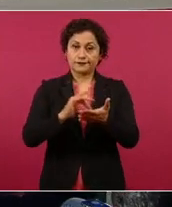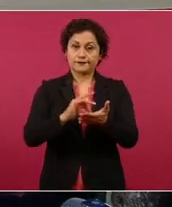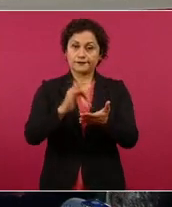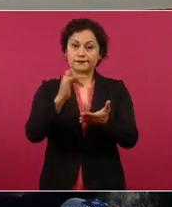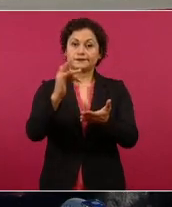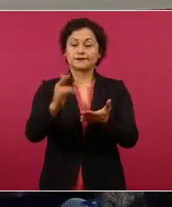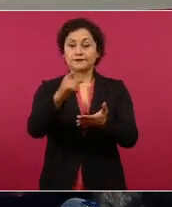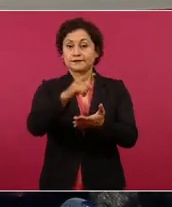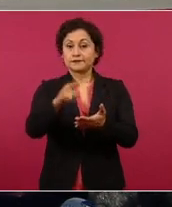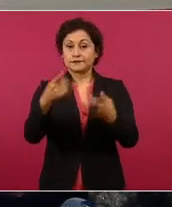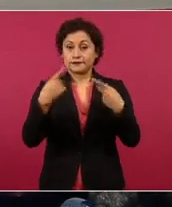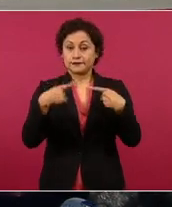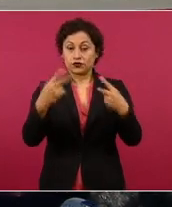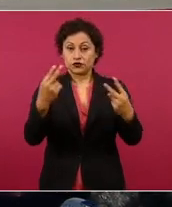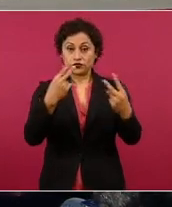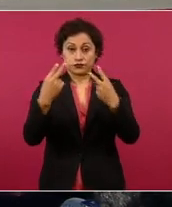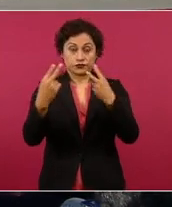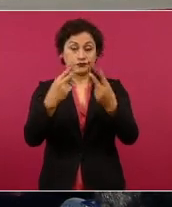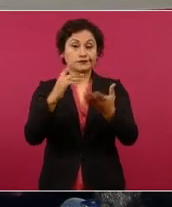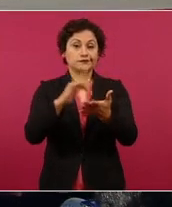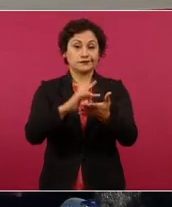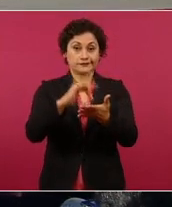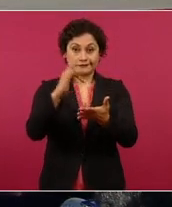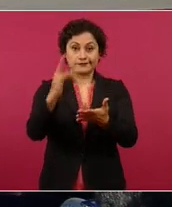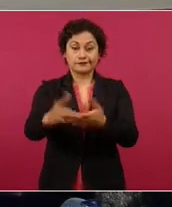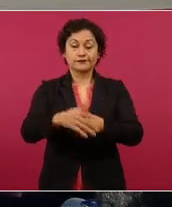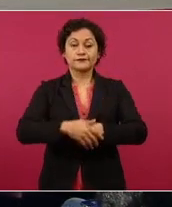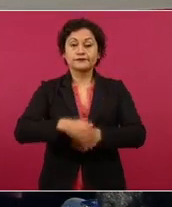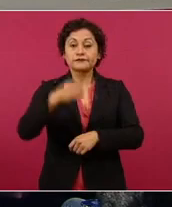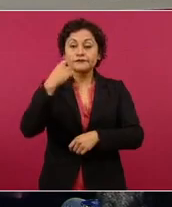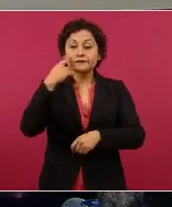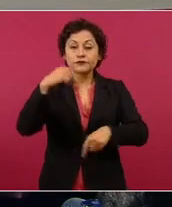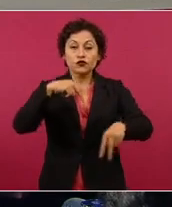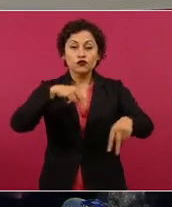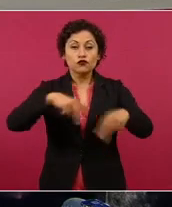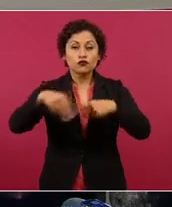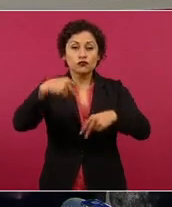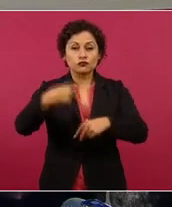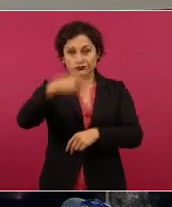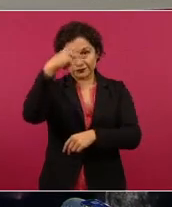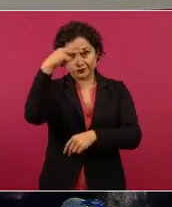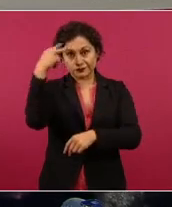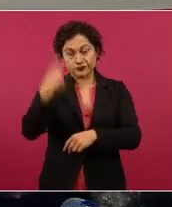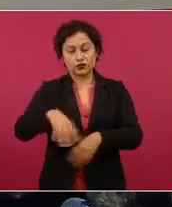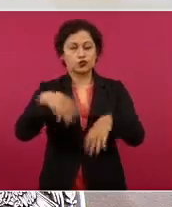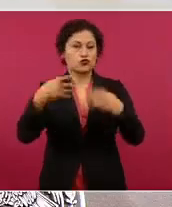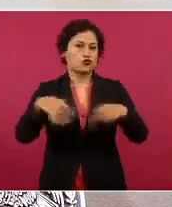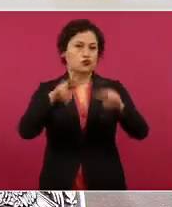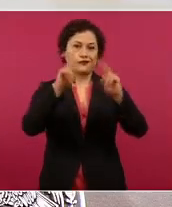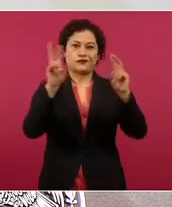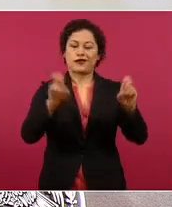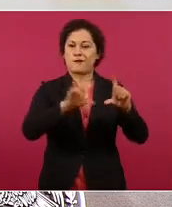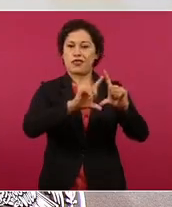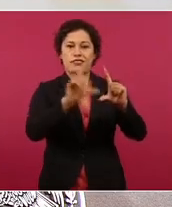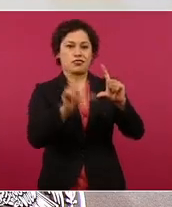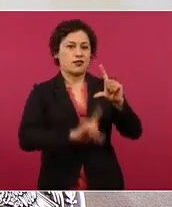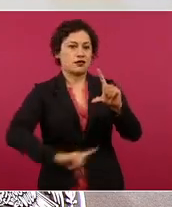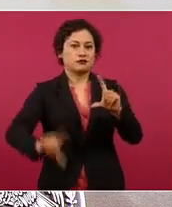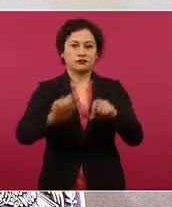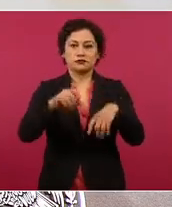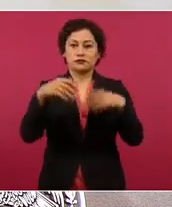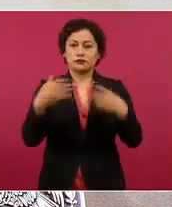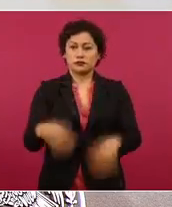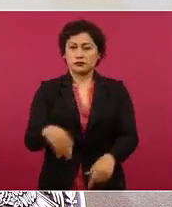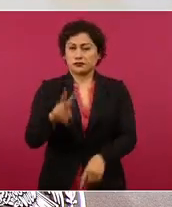los que nos ven en redes sociales. Gracias también. El fútbol en México es un tema de interés nacional. No por nada fuimos el país con